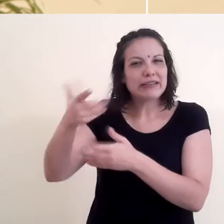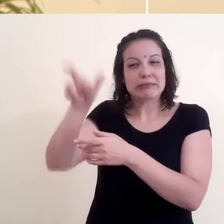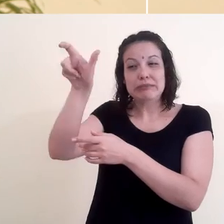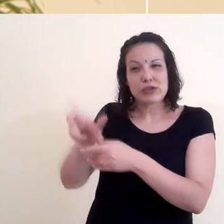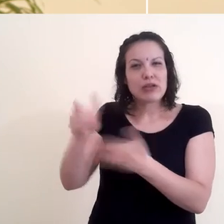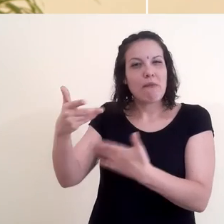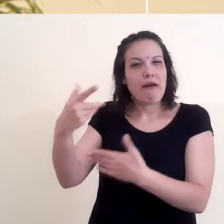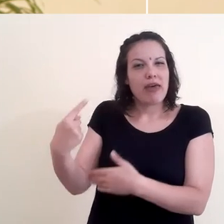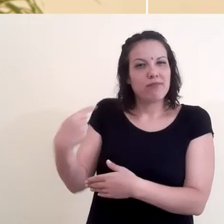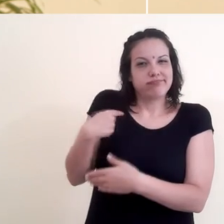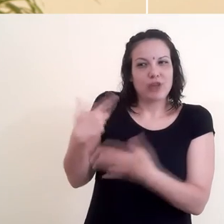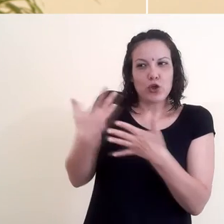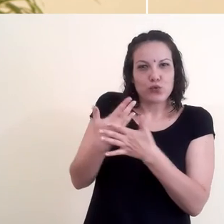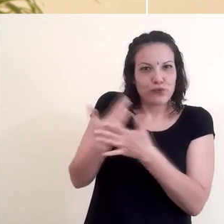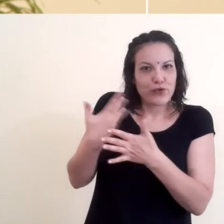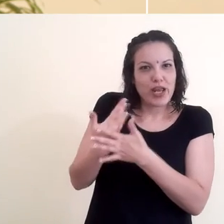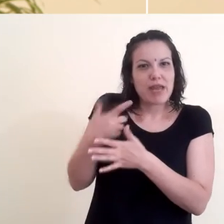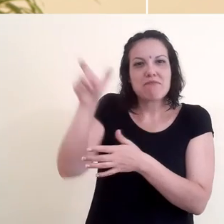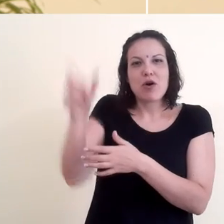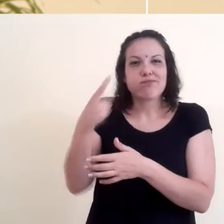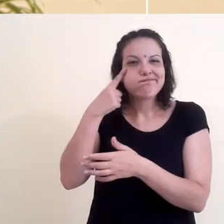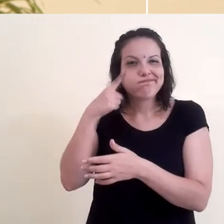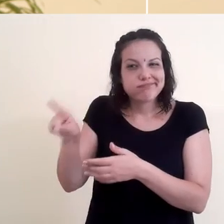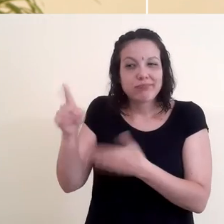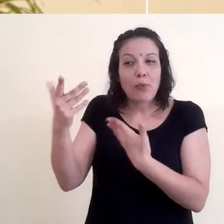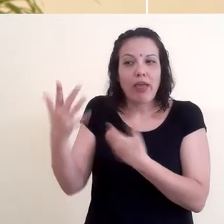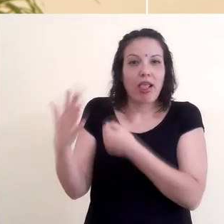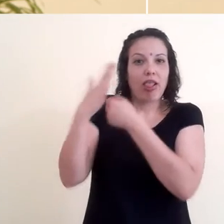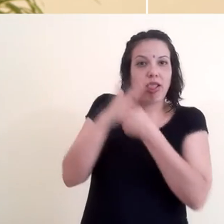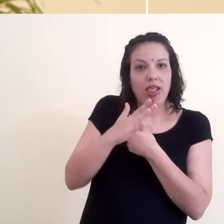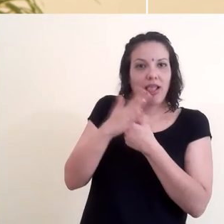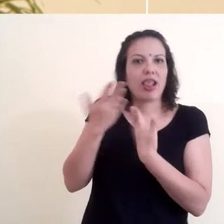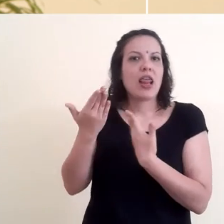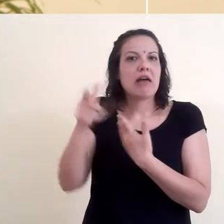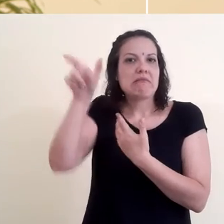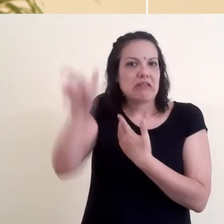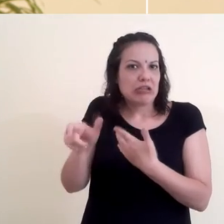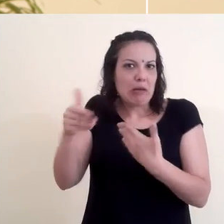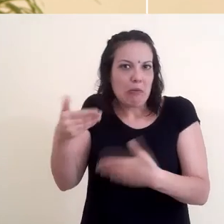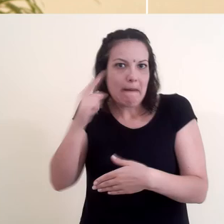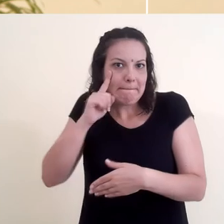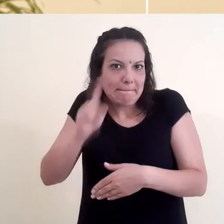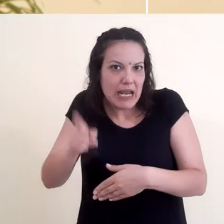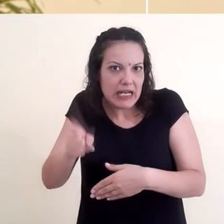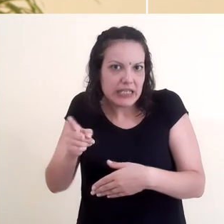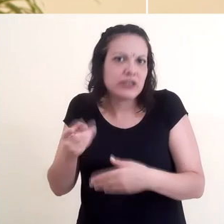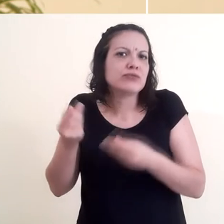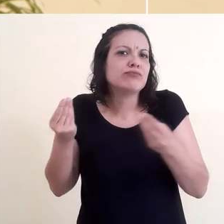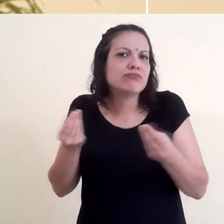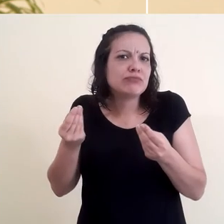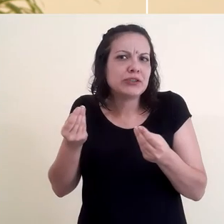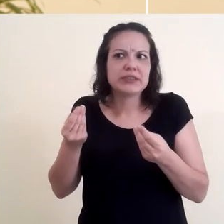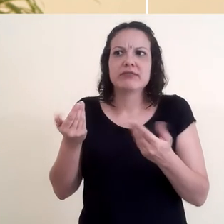el otro que desconozco y se me puede imponer, el otro que puede ser un peligro solamente porque